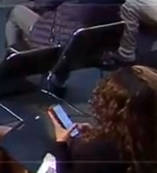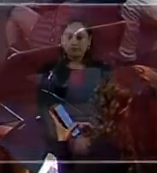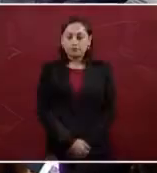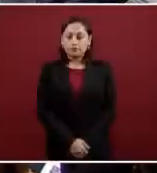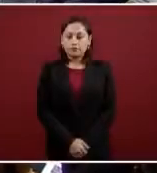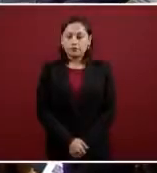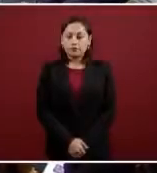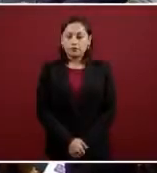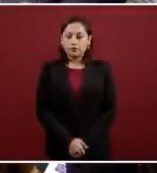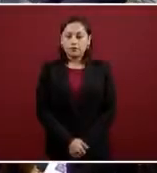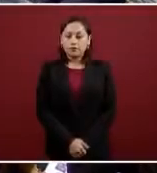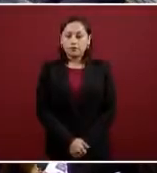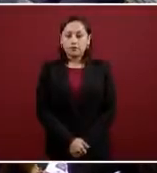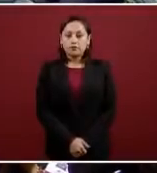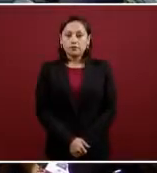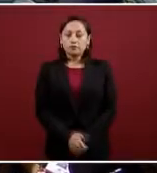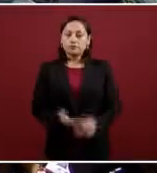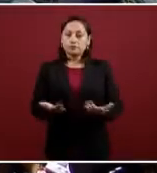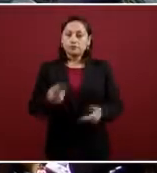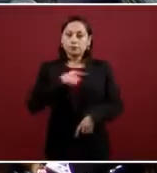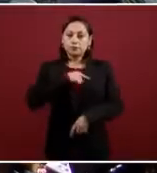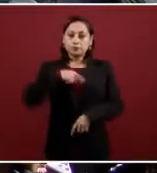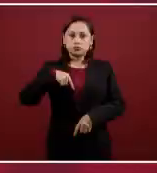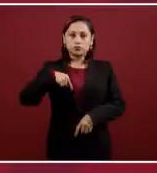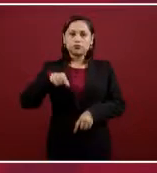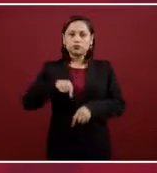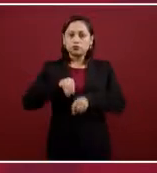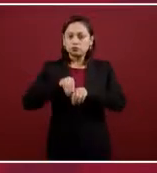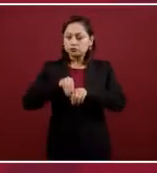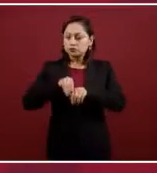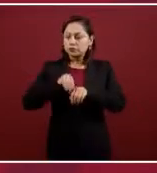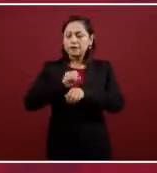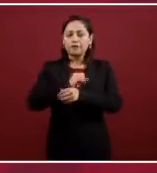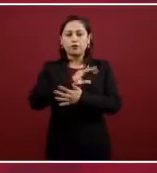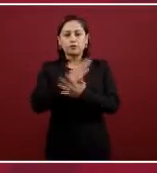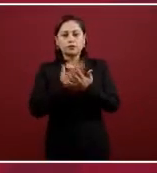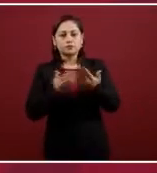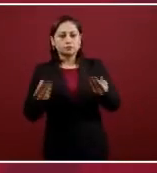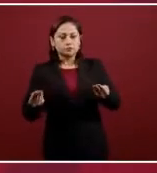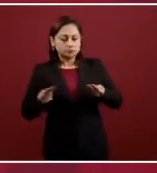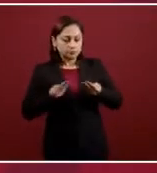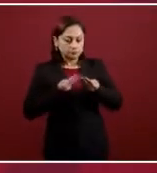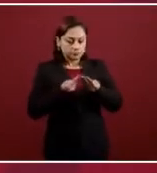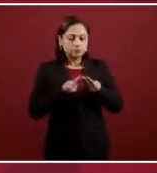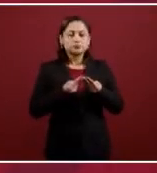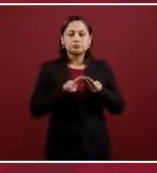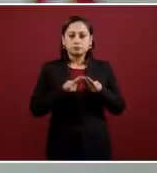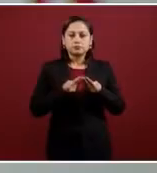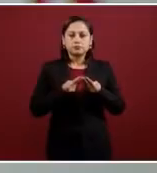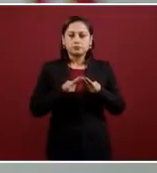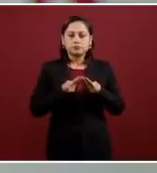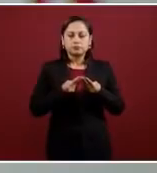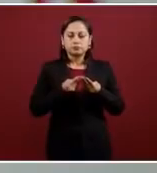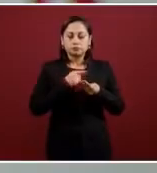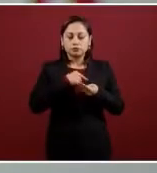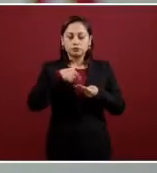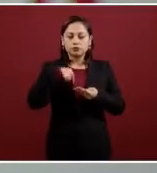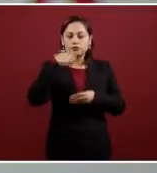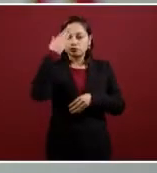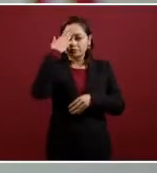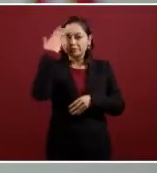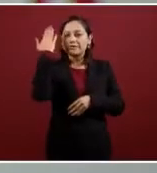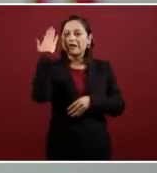Y teníamos toda la información de que ellos estaban dispuestos